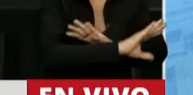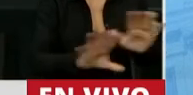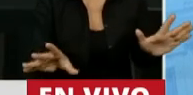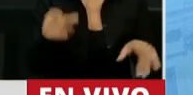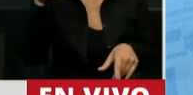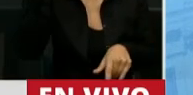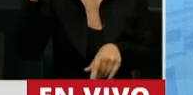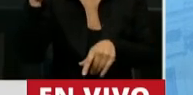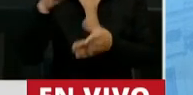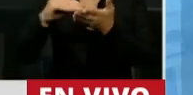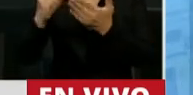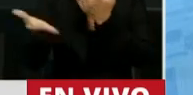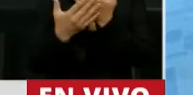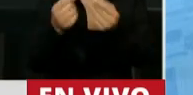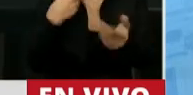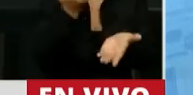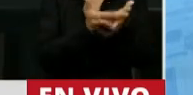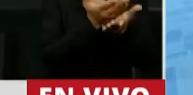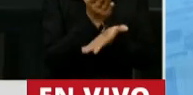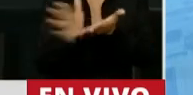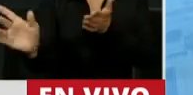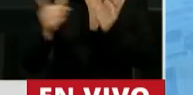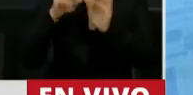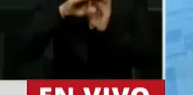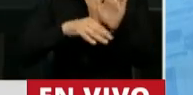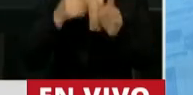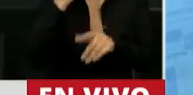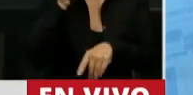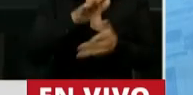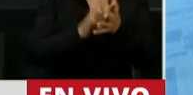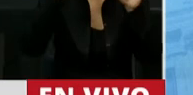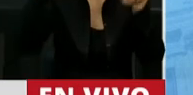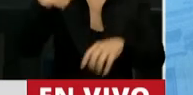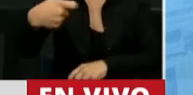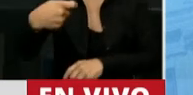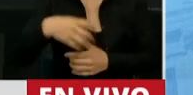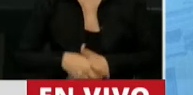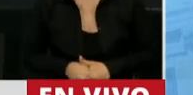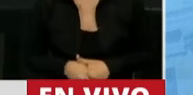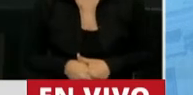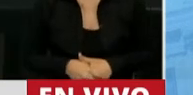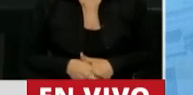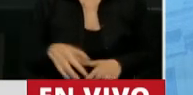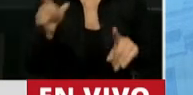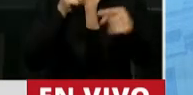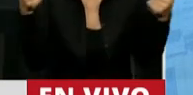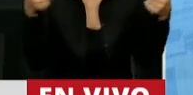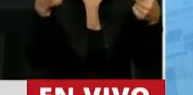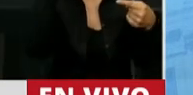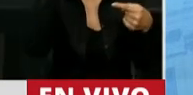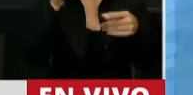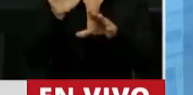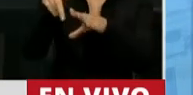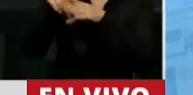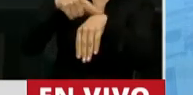los jubilados. Voy a pedir un apartamiento en el orden del día justamente ese tema, señora presidenta. No resulta coherente, diputado, y